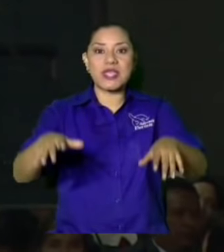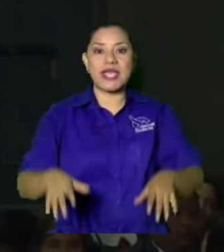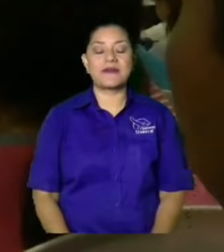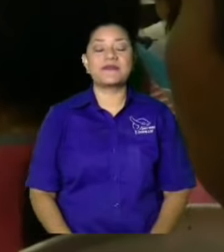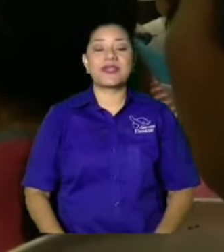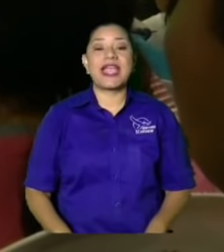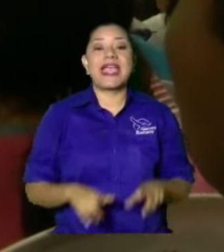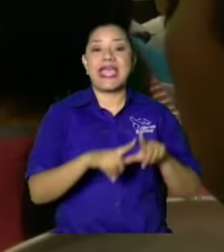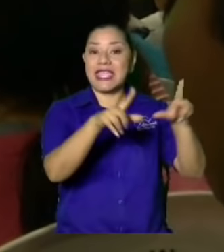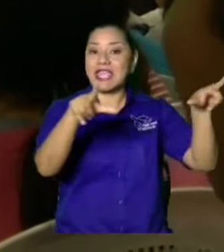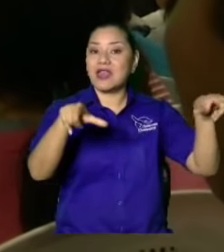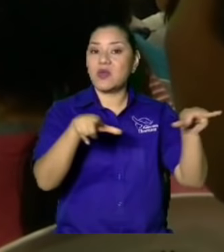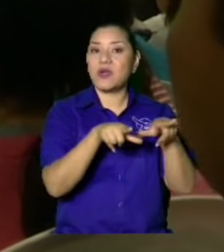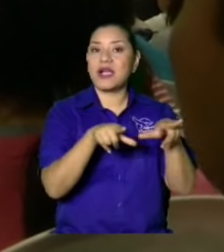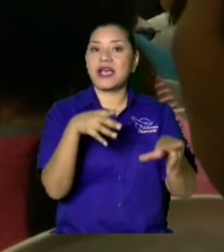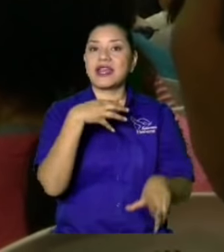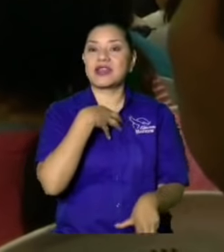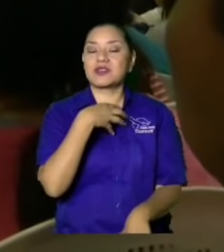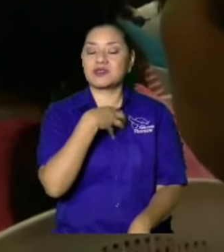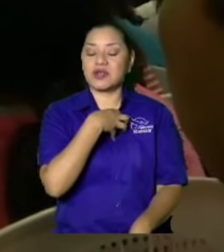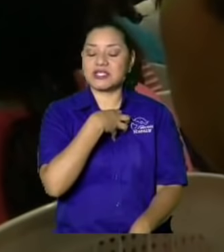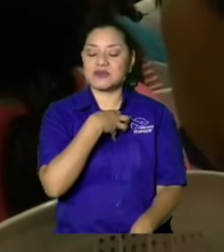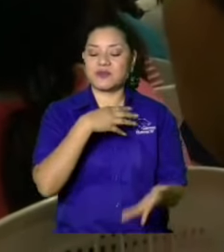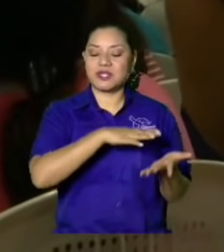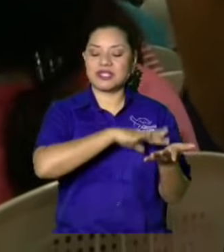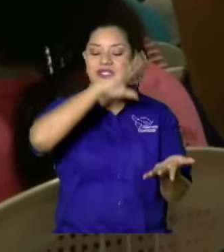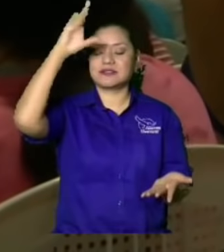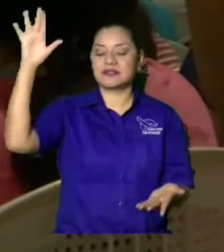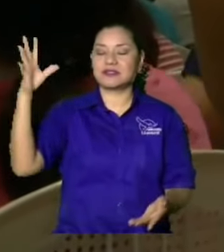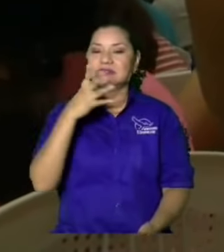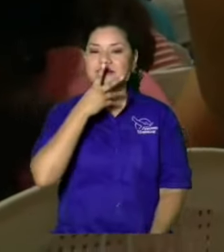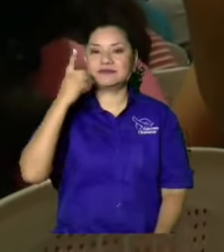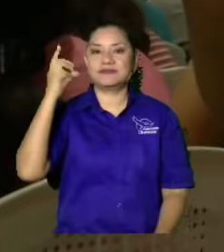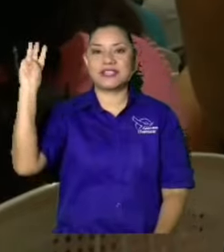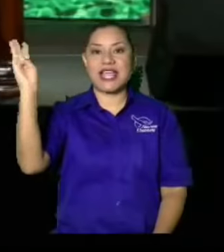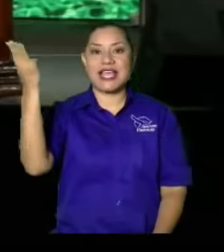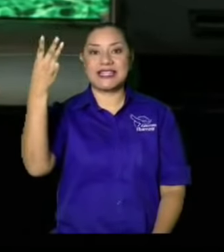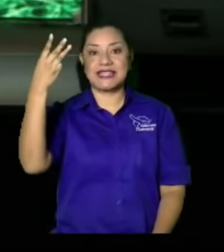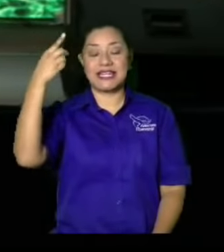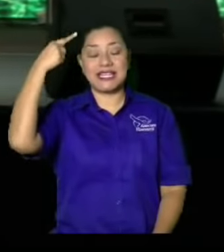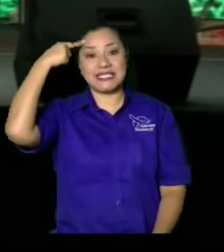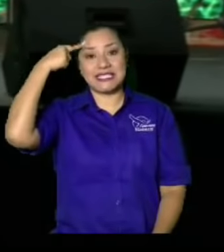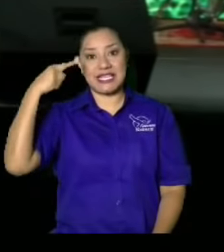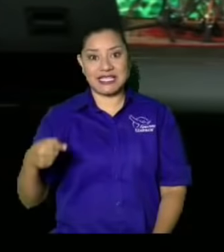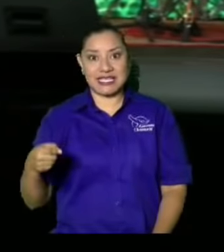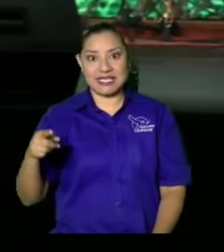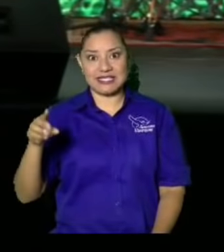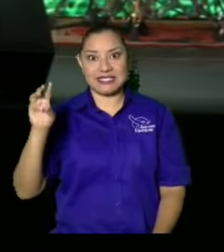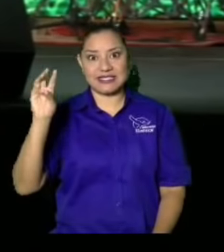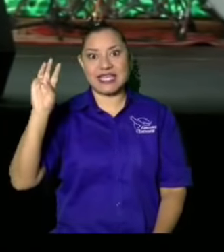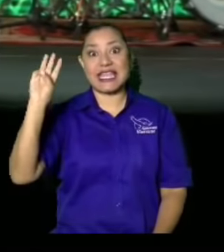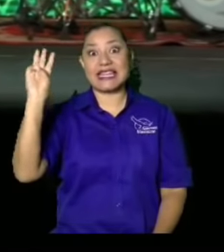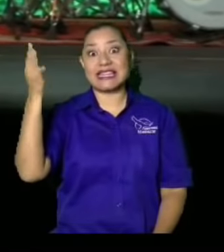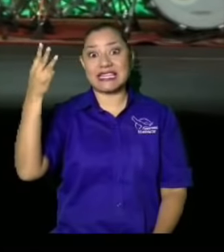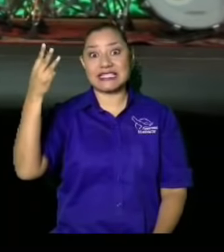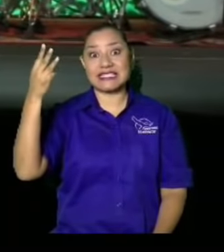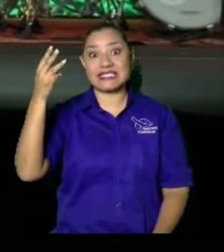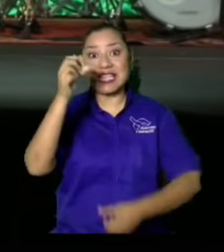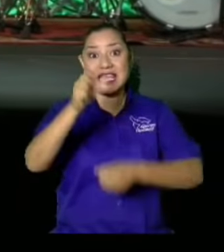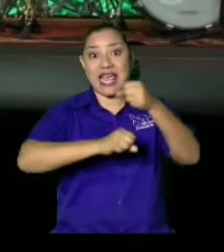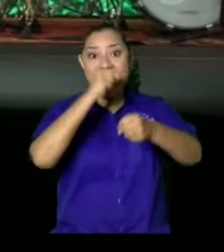copero. ¿Cuánto le da gloria a Dios? 3 días, 3 sarmientos, 3 días, tercer milenio.